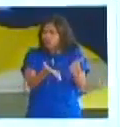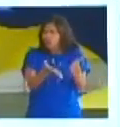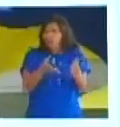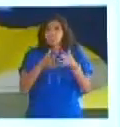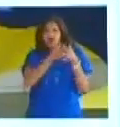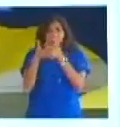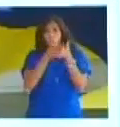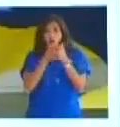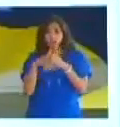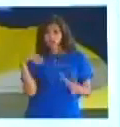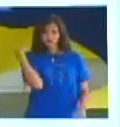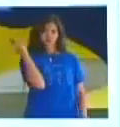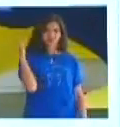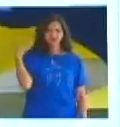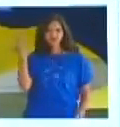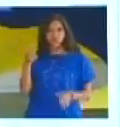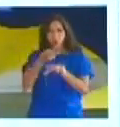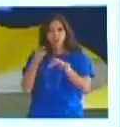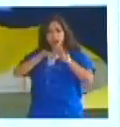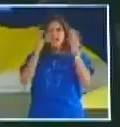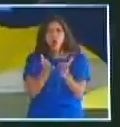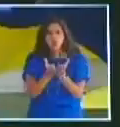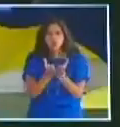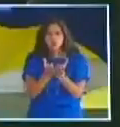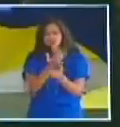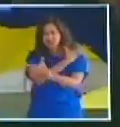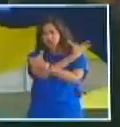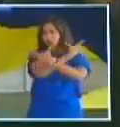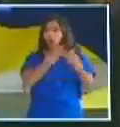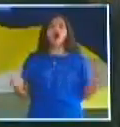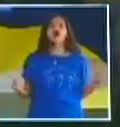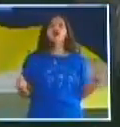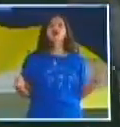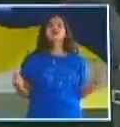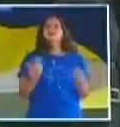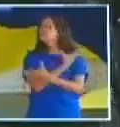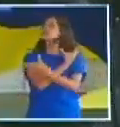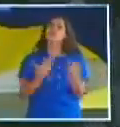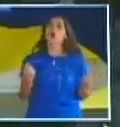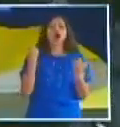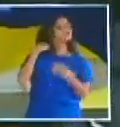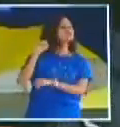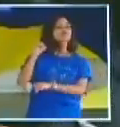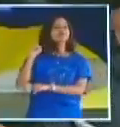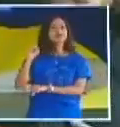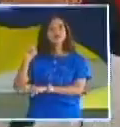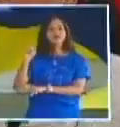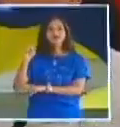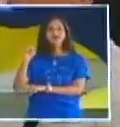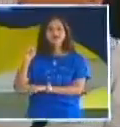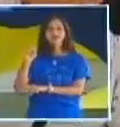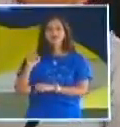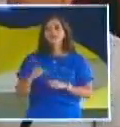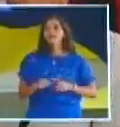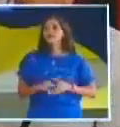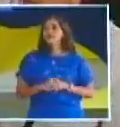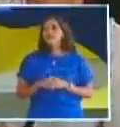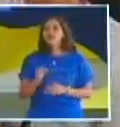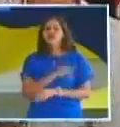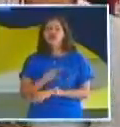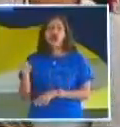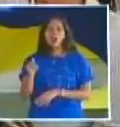Estados Unidos pretenda ser gobierno del mundo? No lo aceptamos y lo repudiamos.